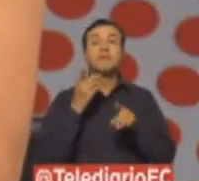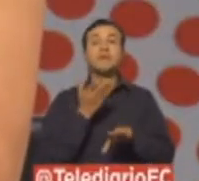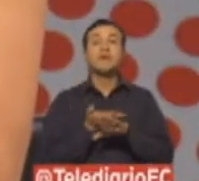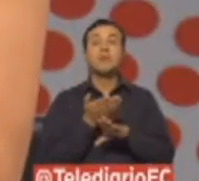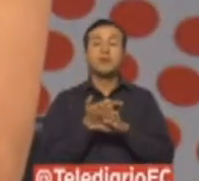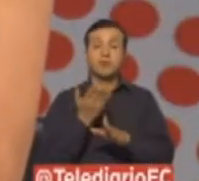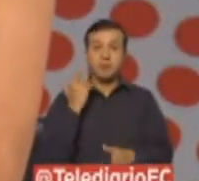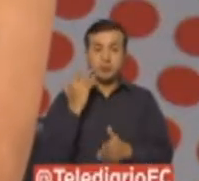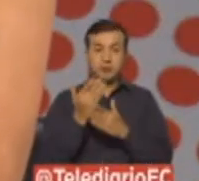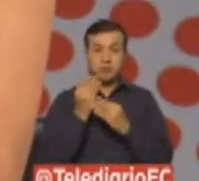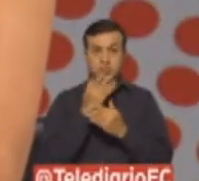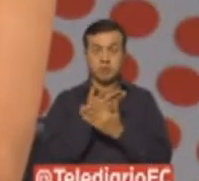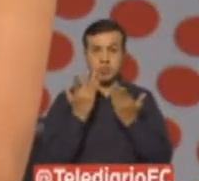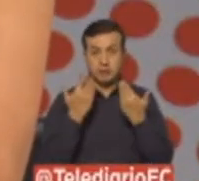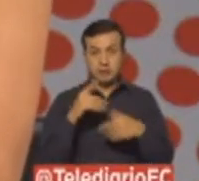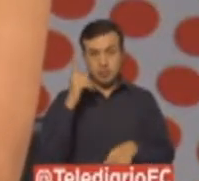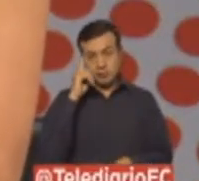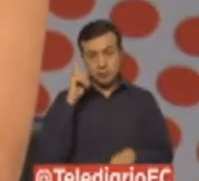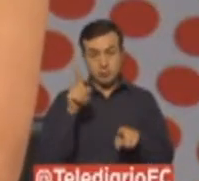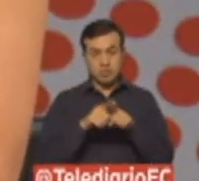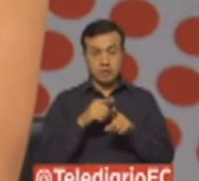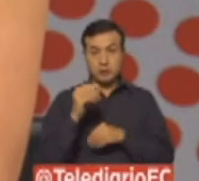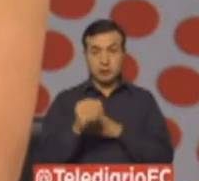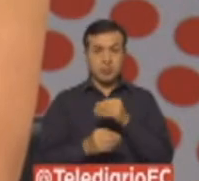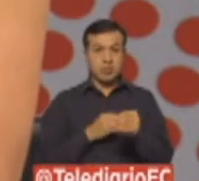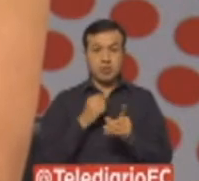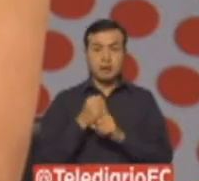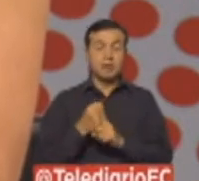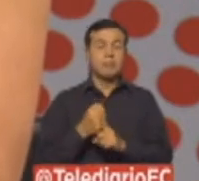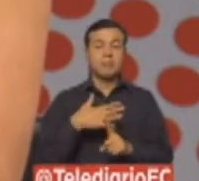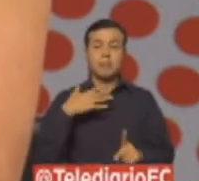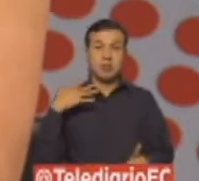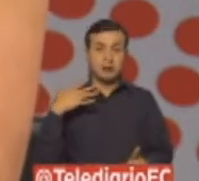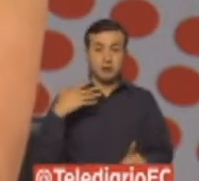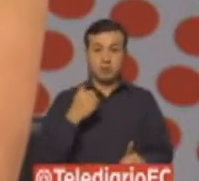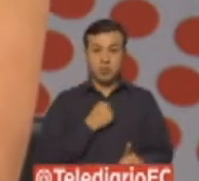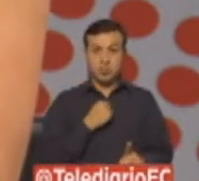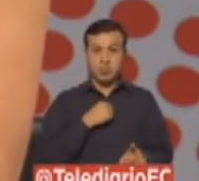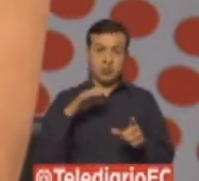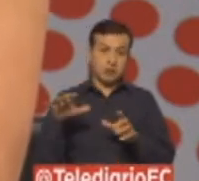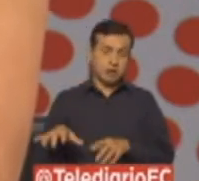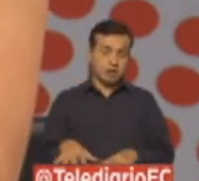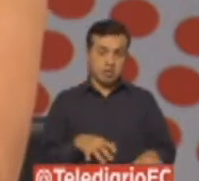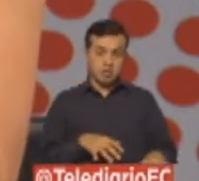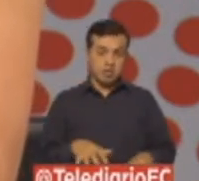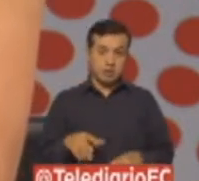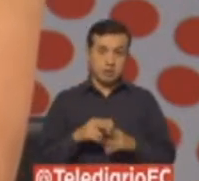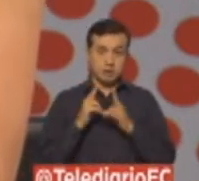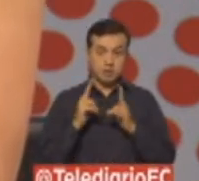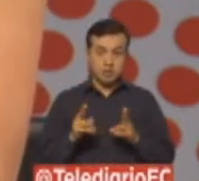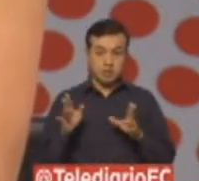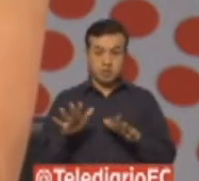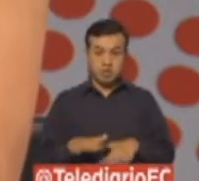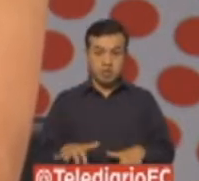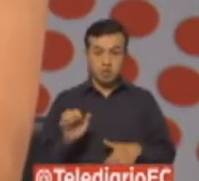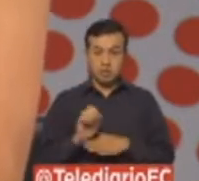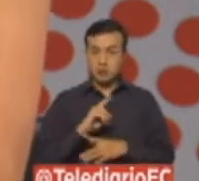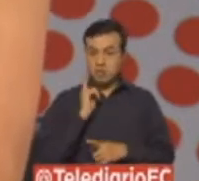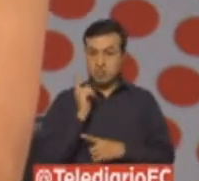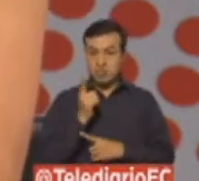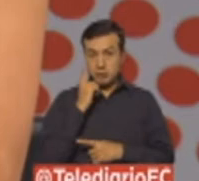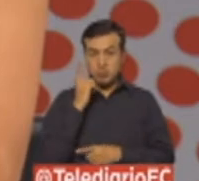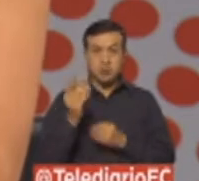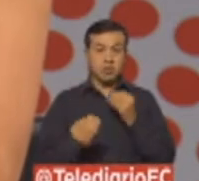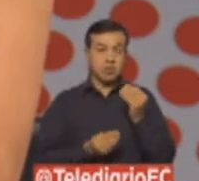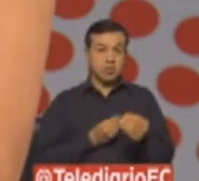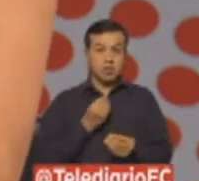durante el lanzamiento de este acuerdo es cómo reducimos el impacto de nuestras actividades humanas en el planeta cómo